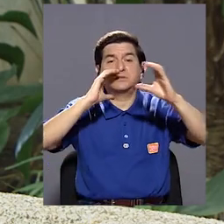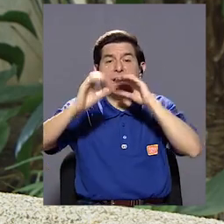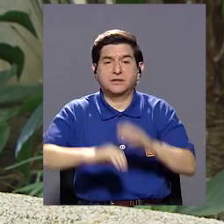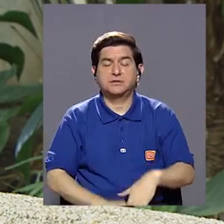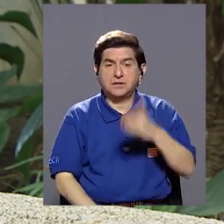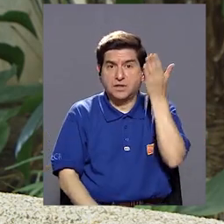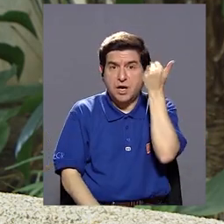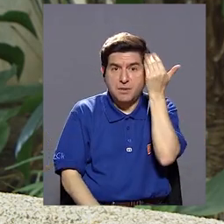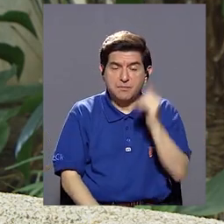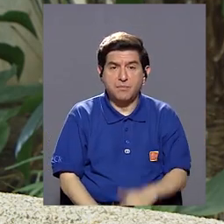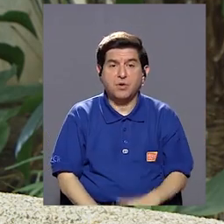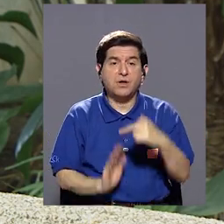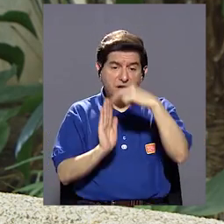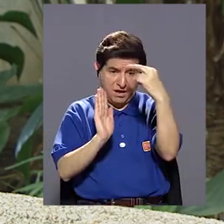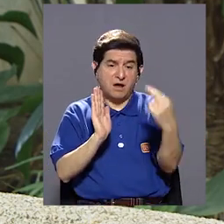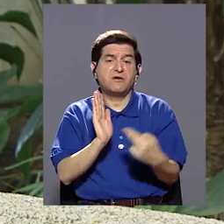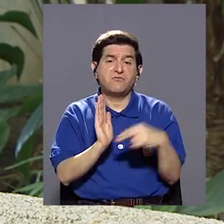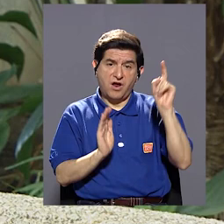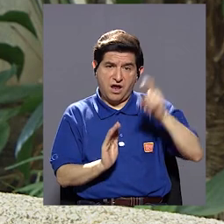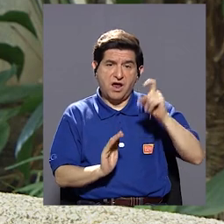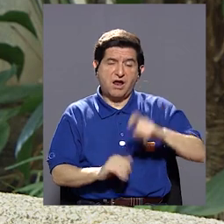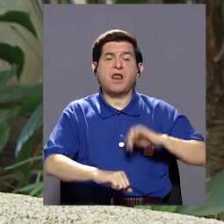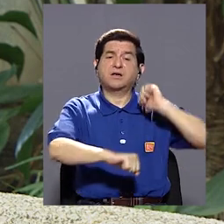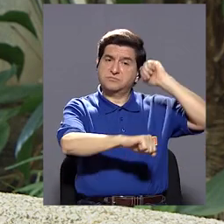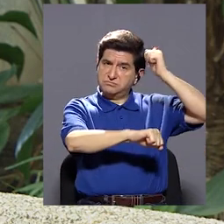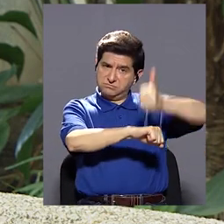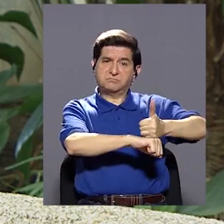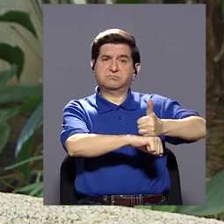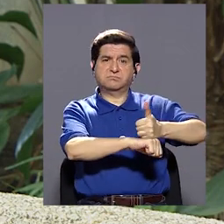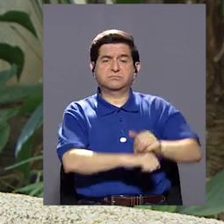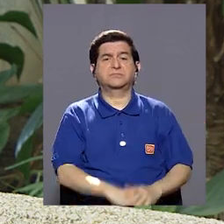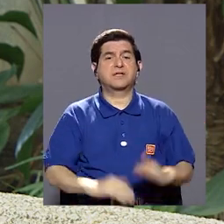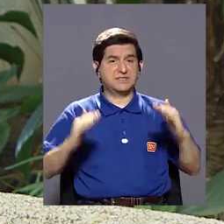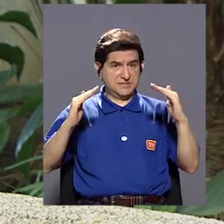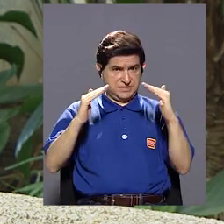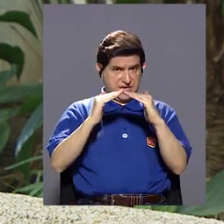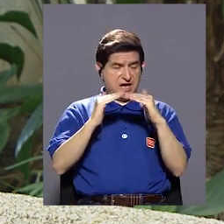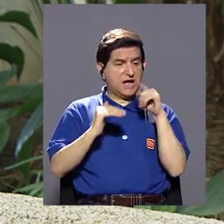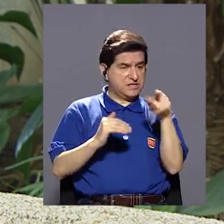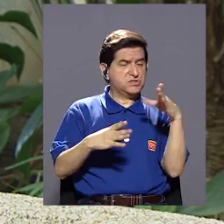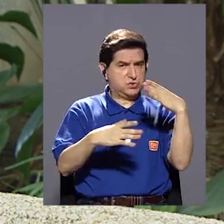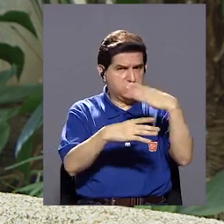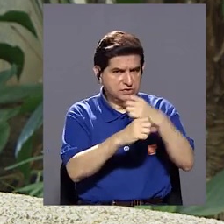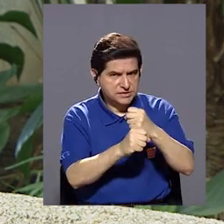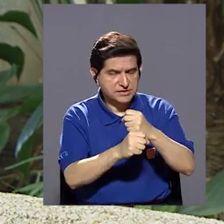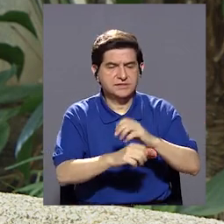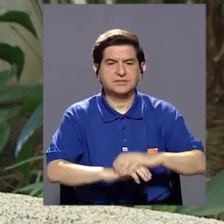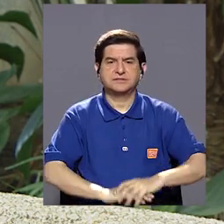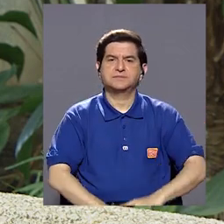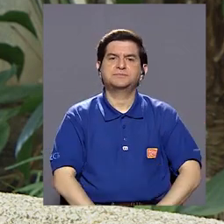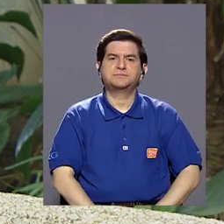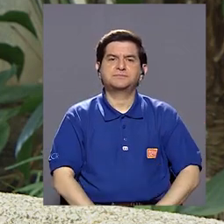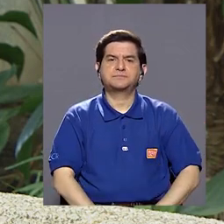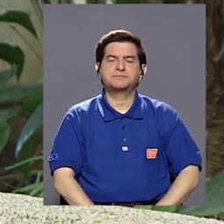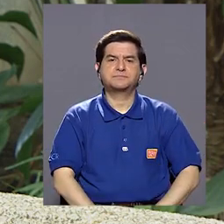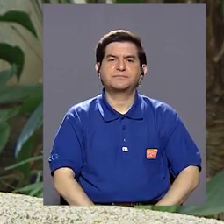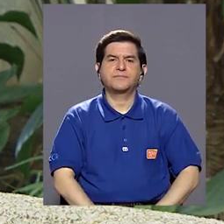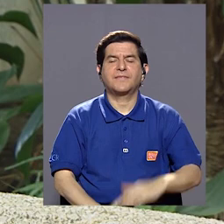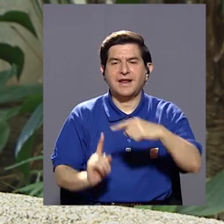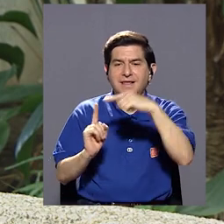esa comunicación es importante porque ciertas reglas tienen que imperar, digamos, en la casa si fuera que se fuera a realizar ahí el